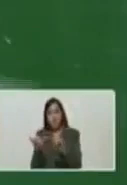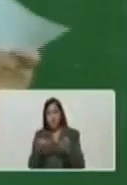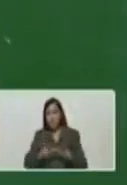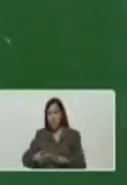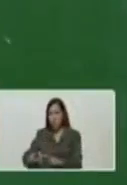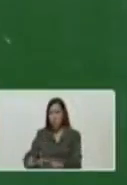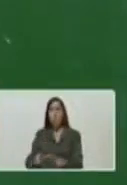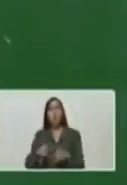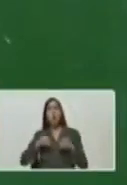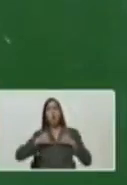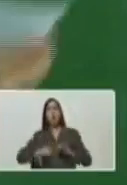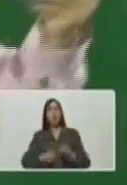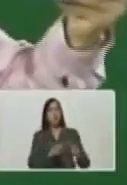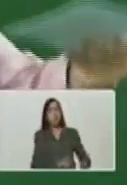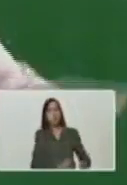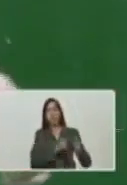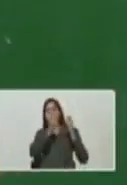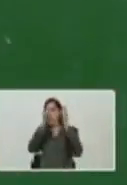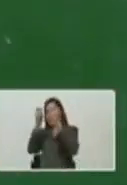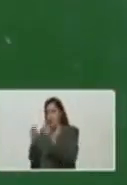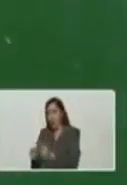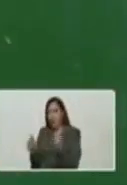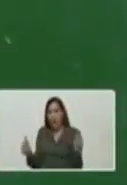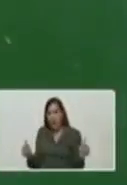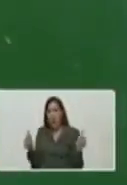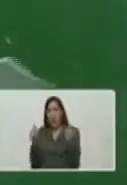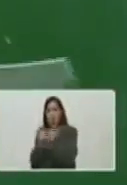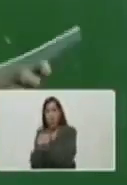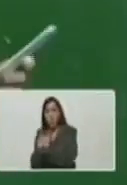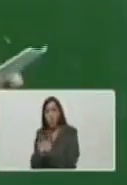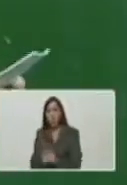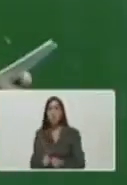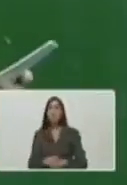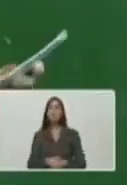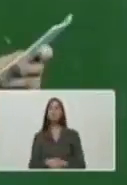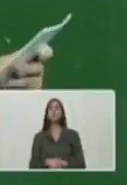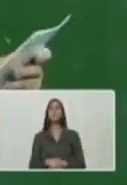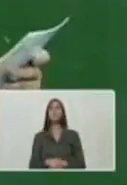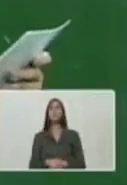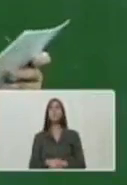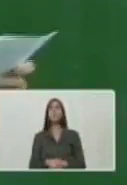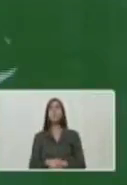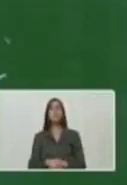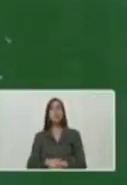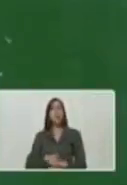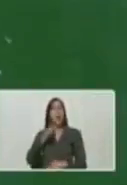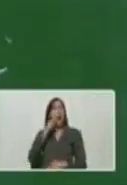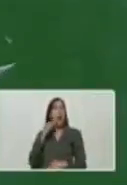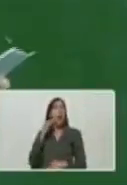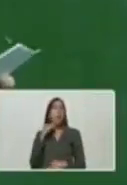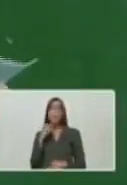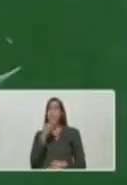dejar sus hijos, a acompañar a sus hijos. Y de verdad que las experiencias, presidente, han sido